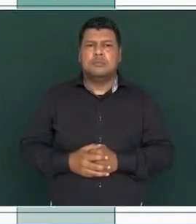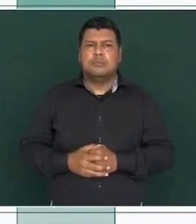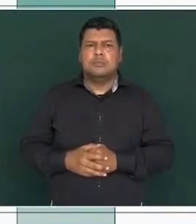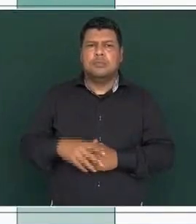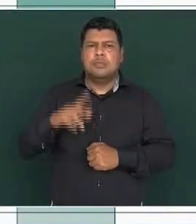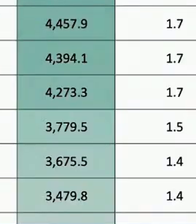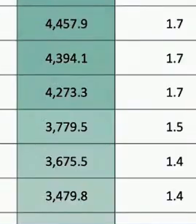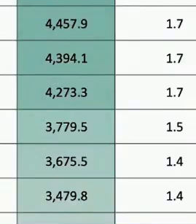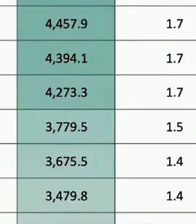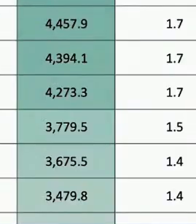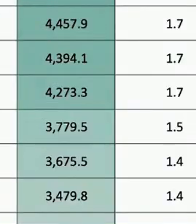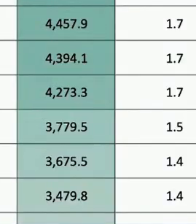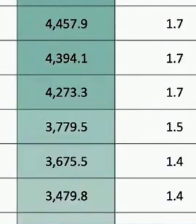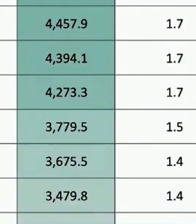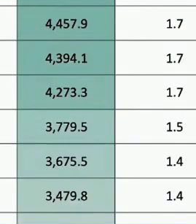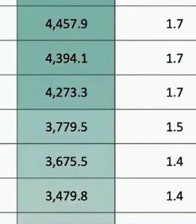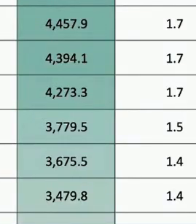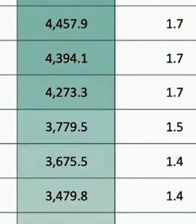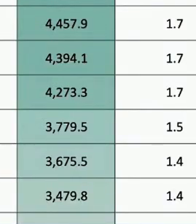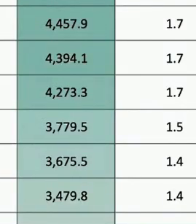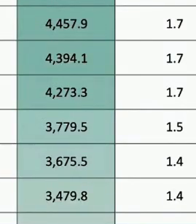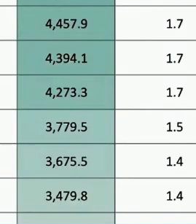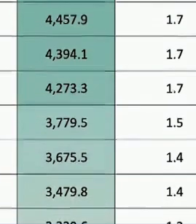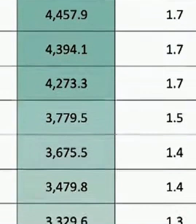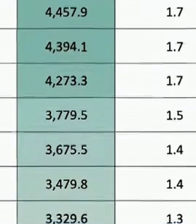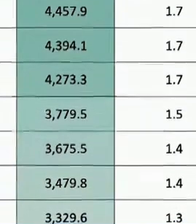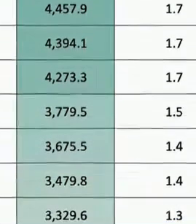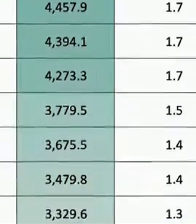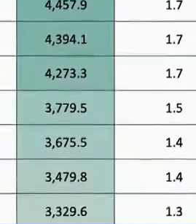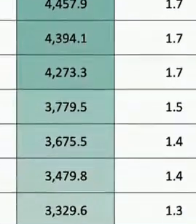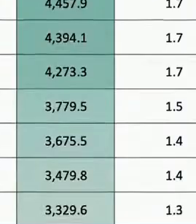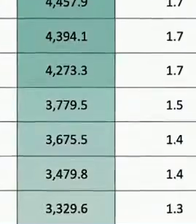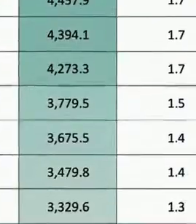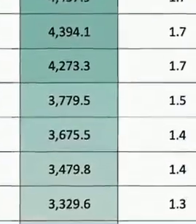Perú, nuestros hermanos sufrieron mucho,